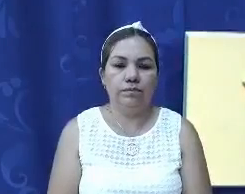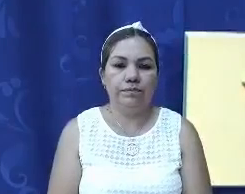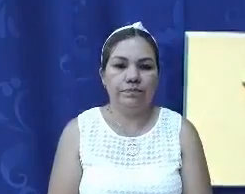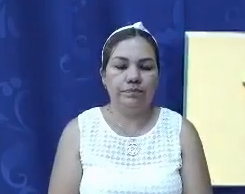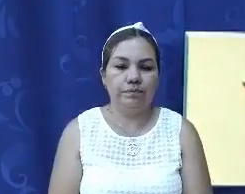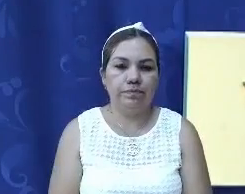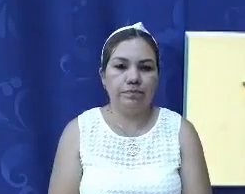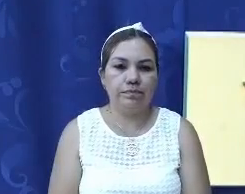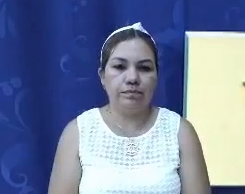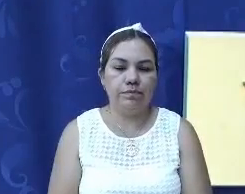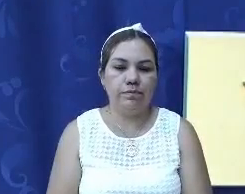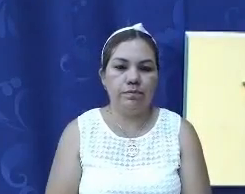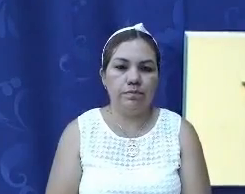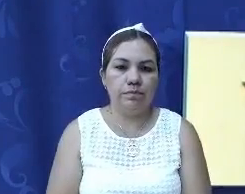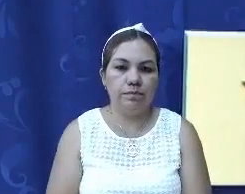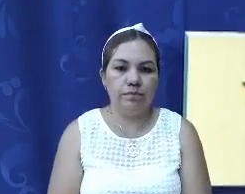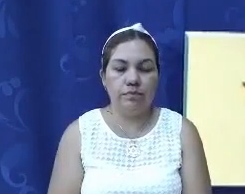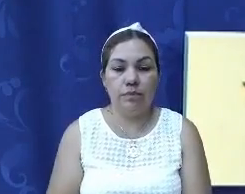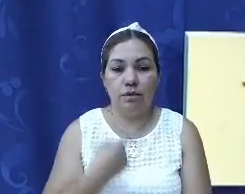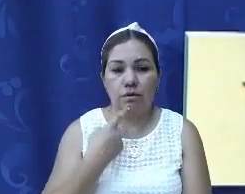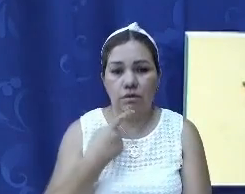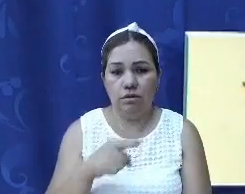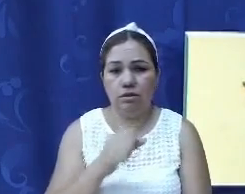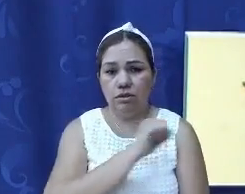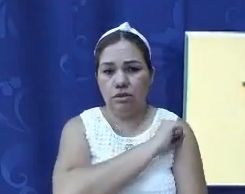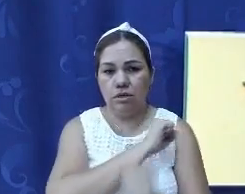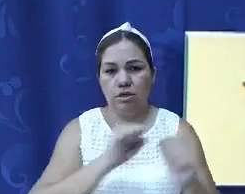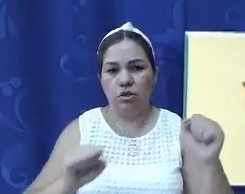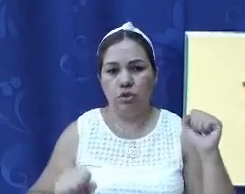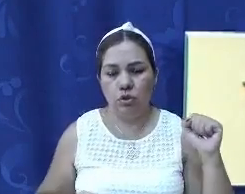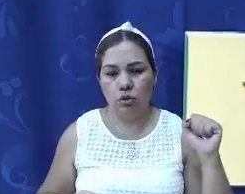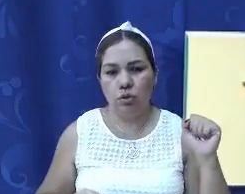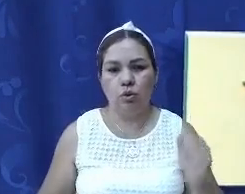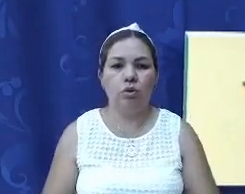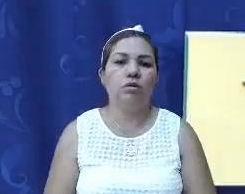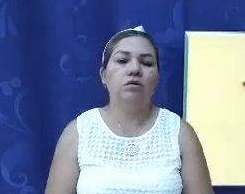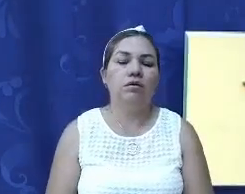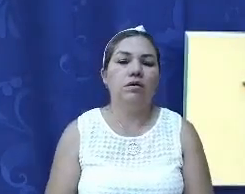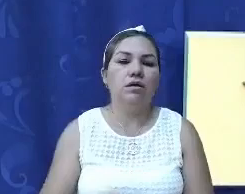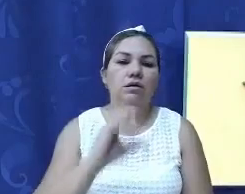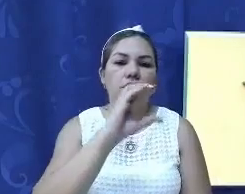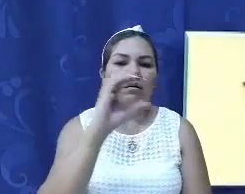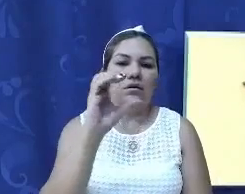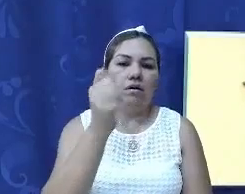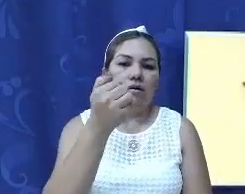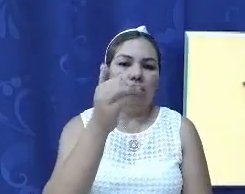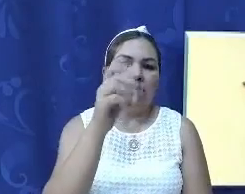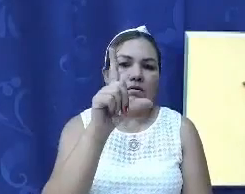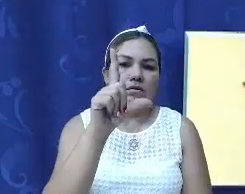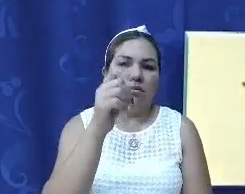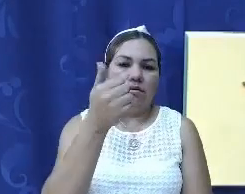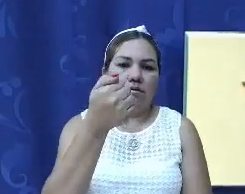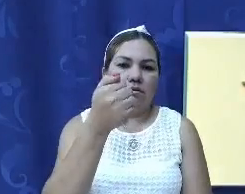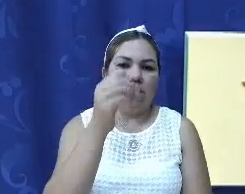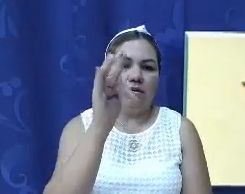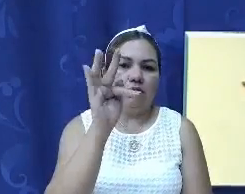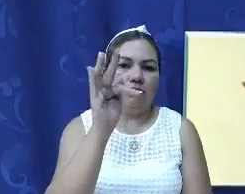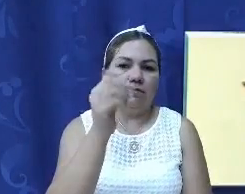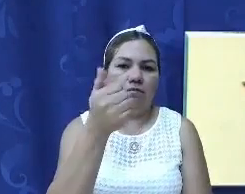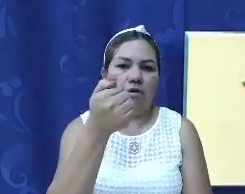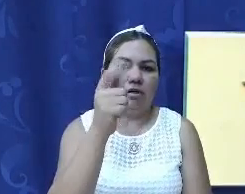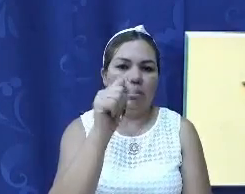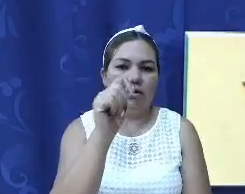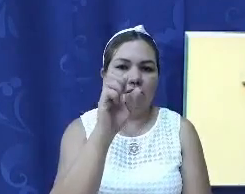Algo interesante dice, le dice el Señor también: y vas a calafatear el arca con brea. Con brea.